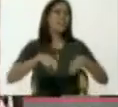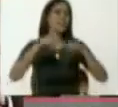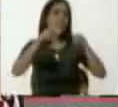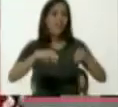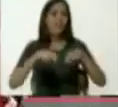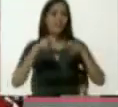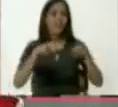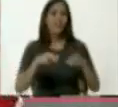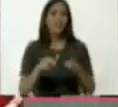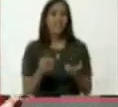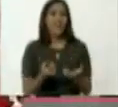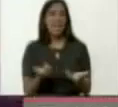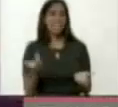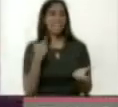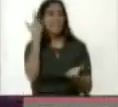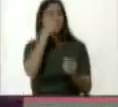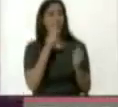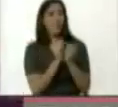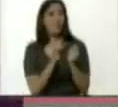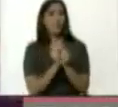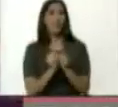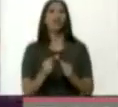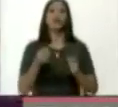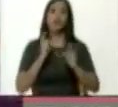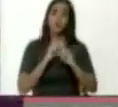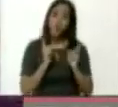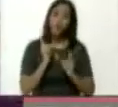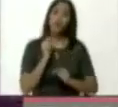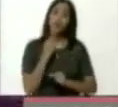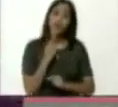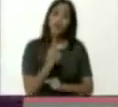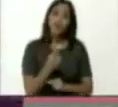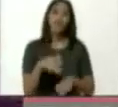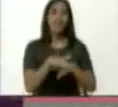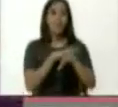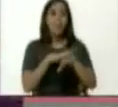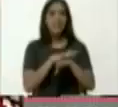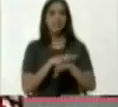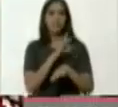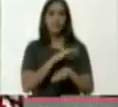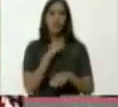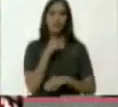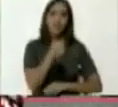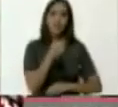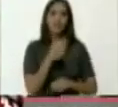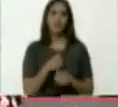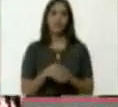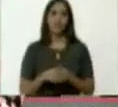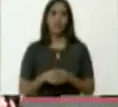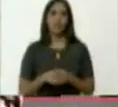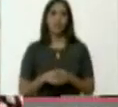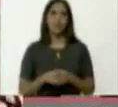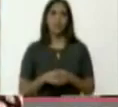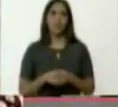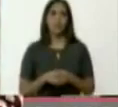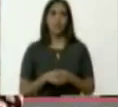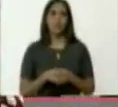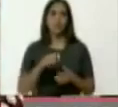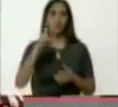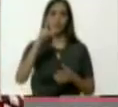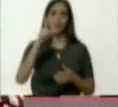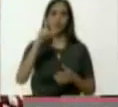de manera tan rápida. Algo normal. Así. Por eso es que a veces uno dice, con el perdón del señor periodista, Luis Singas,